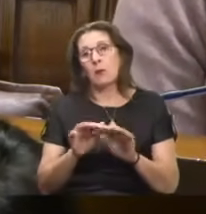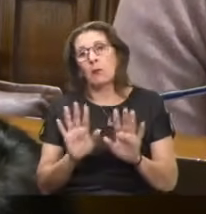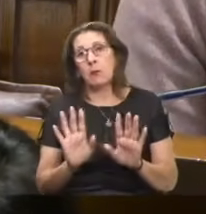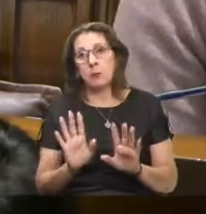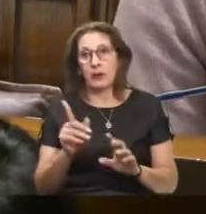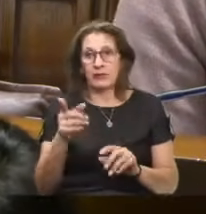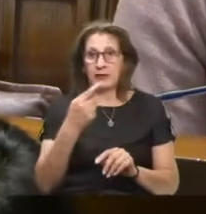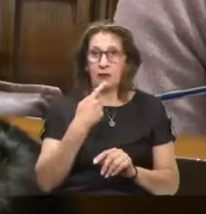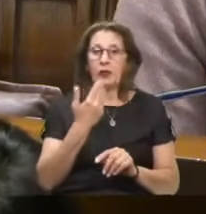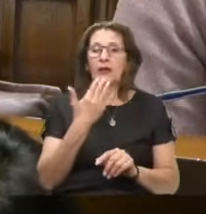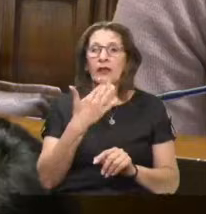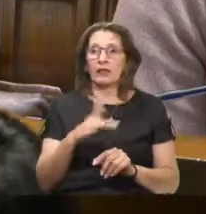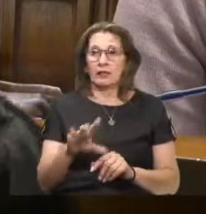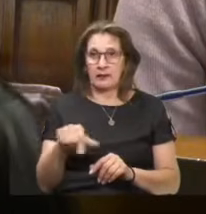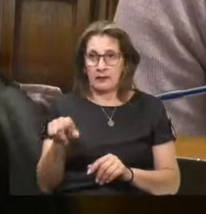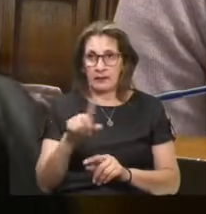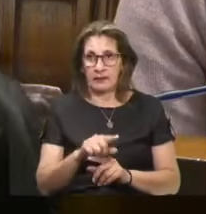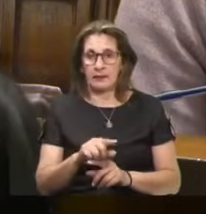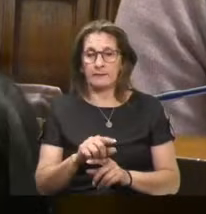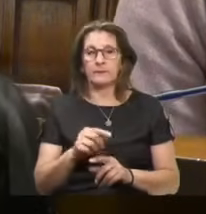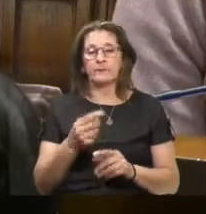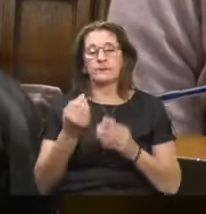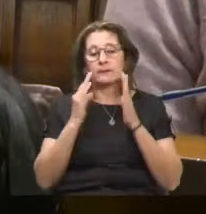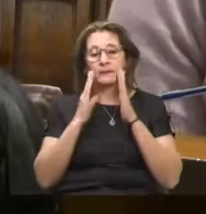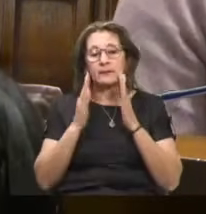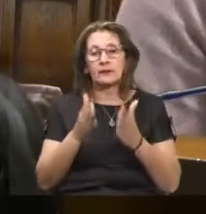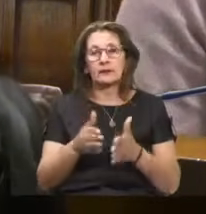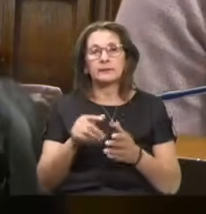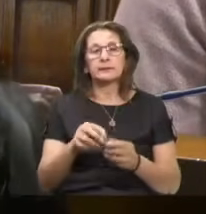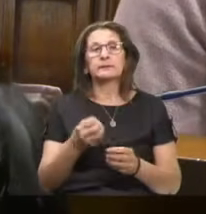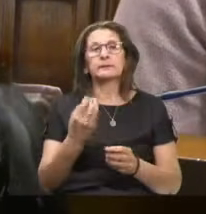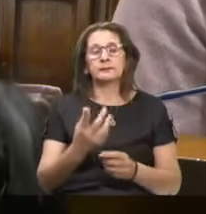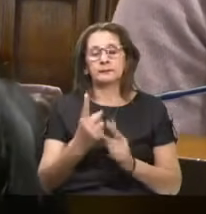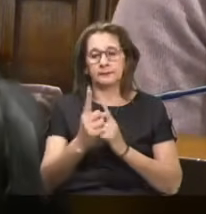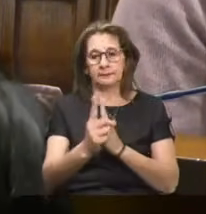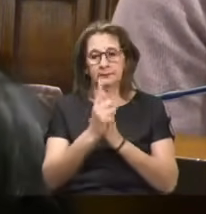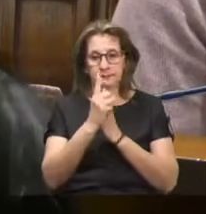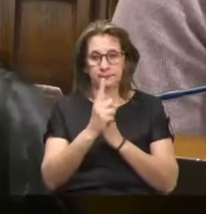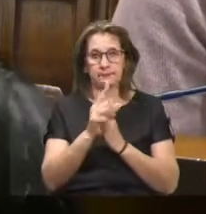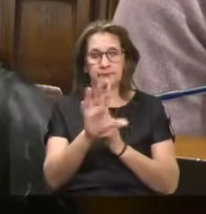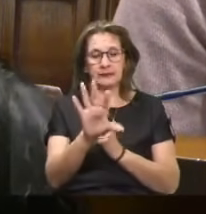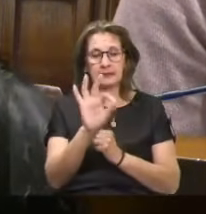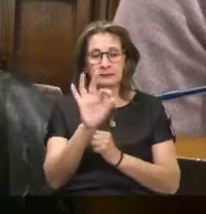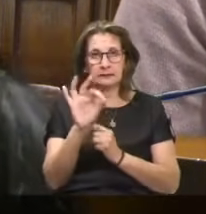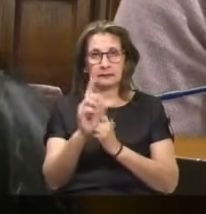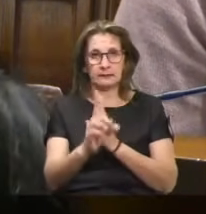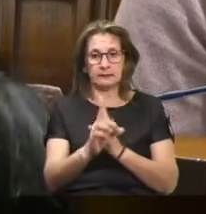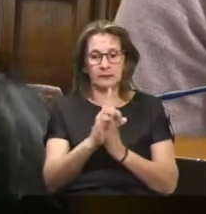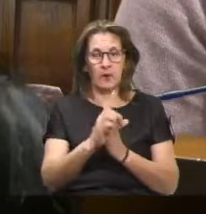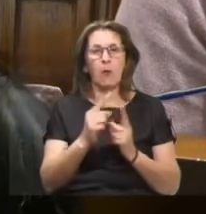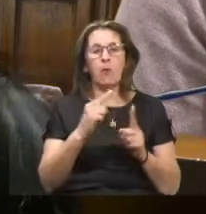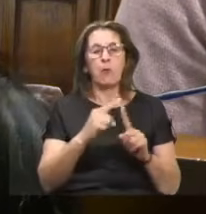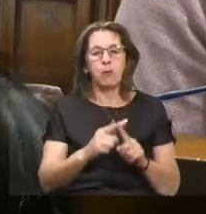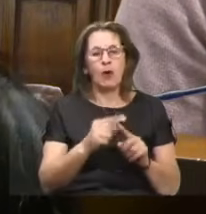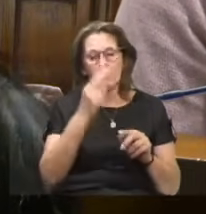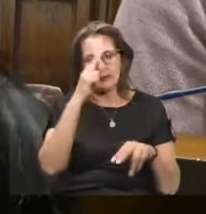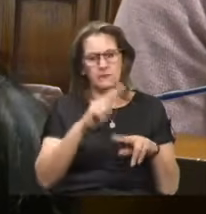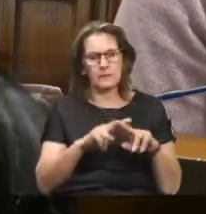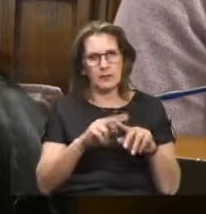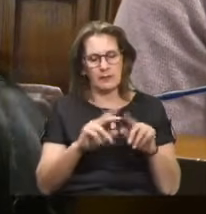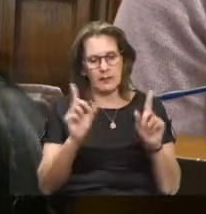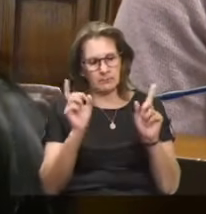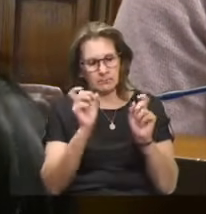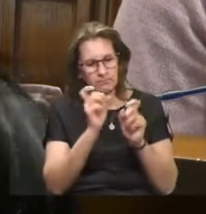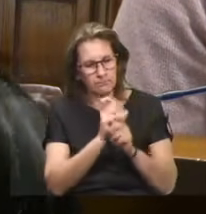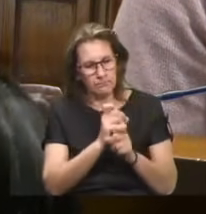el término, implica la atención de pacientes asignados por cuadros complejos o que por